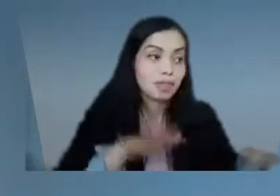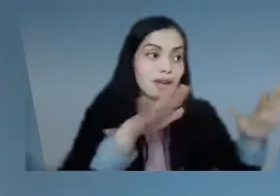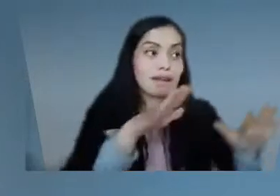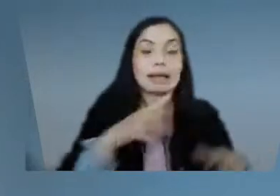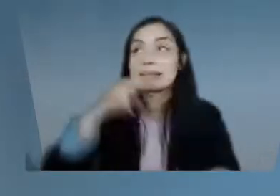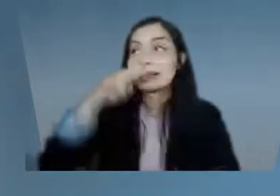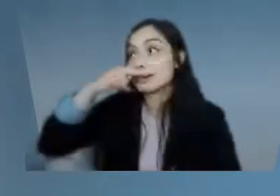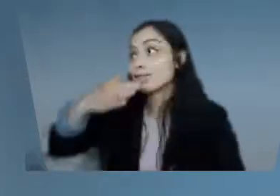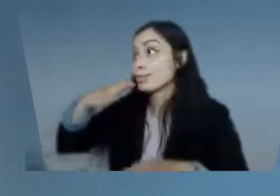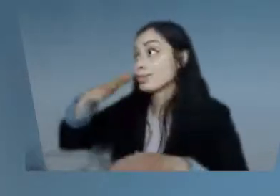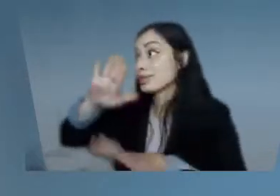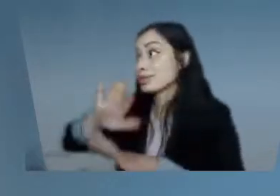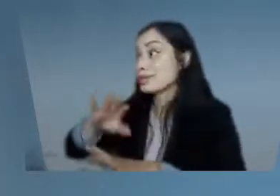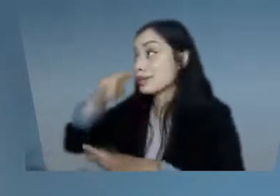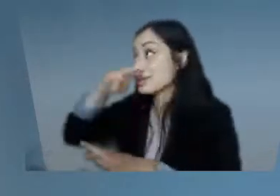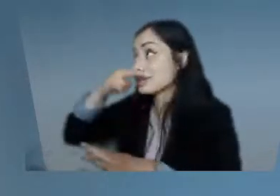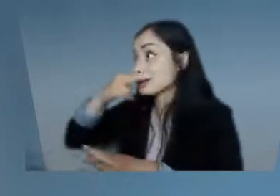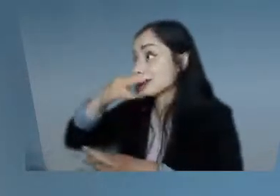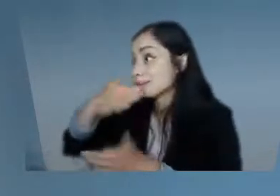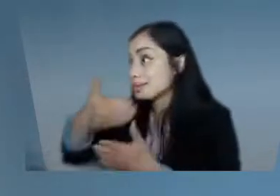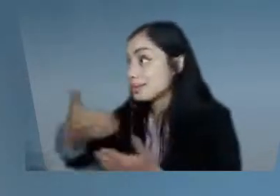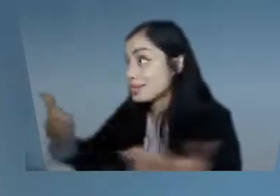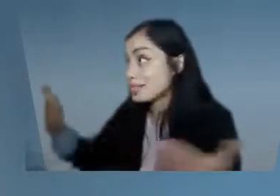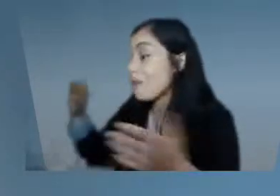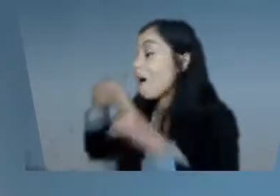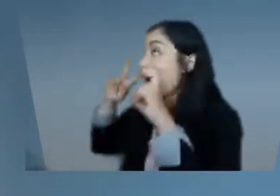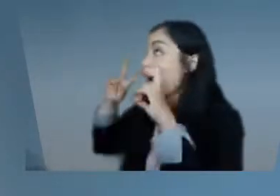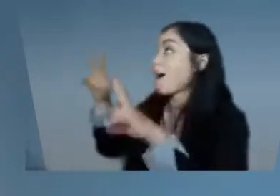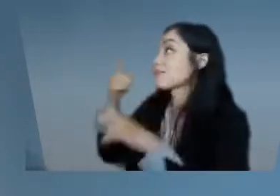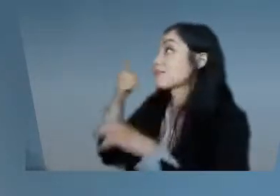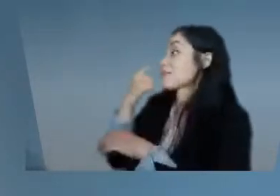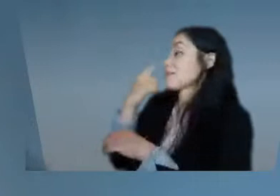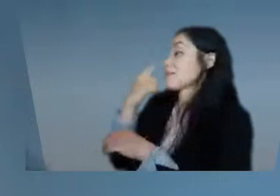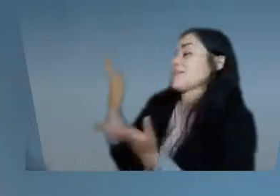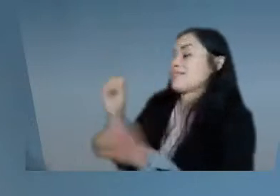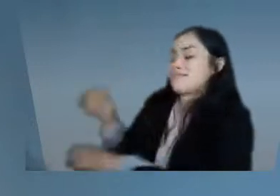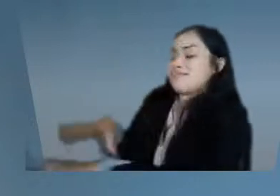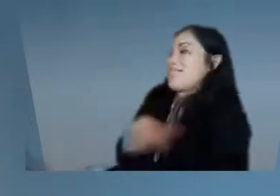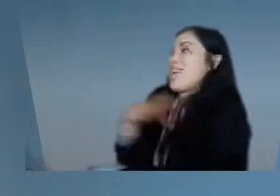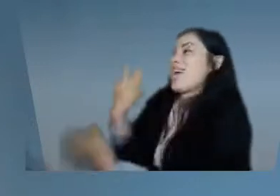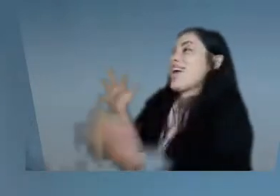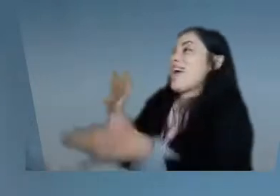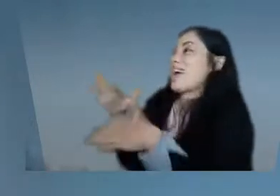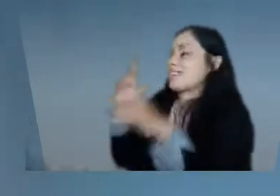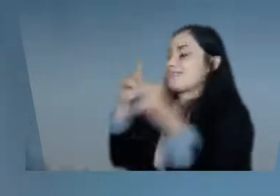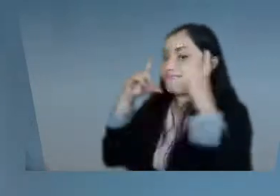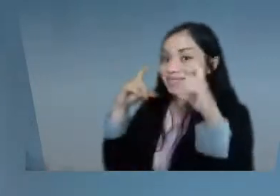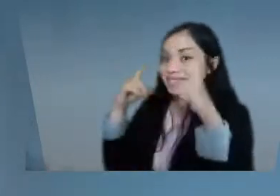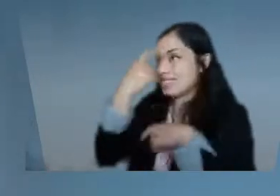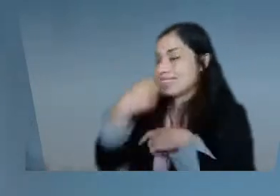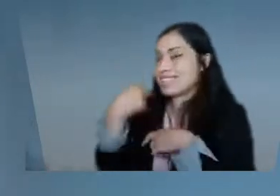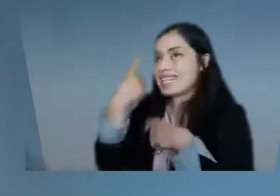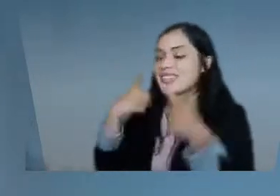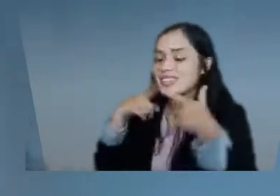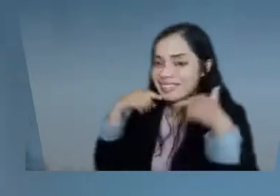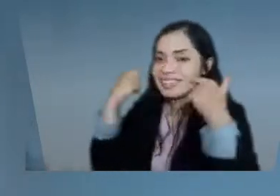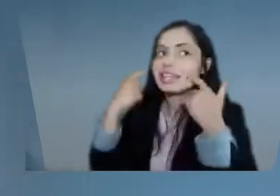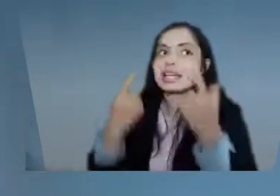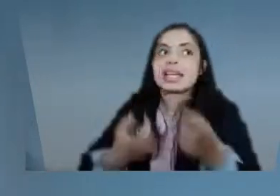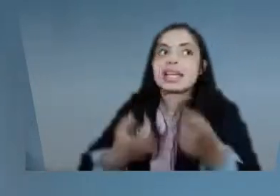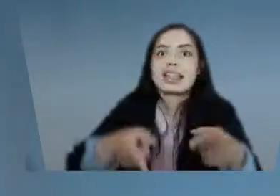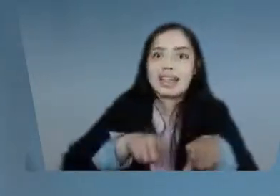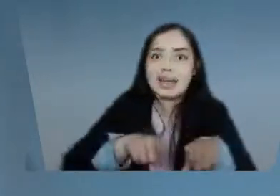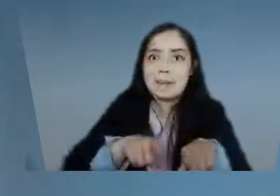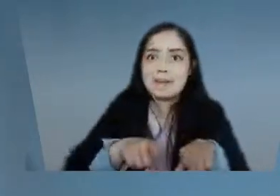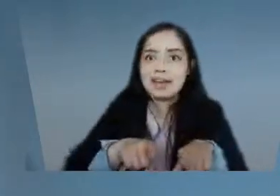sino también incluso de los adultos que ya siendo adultos, dicen como no podemos creer que